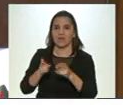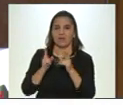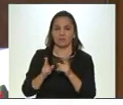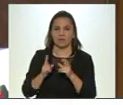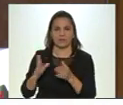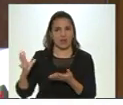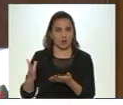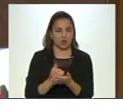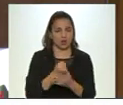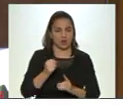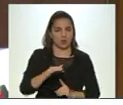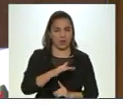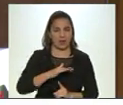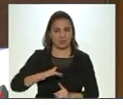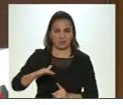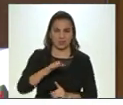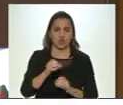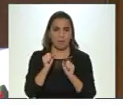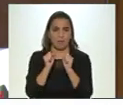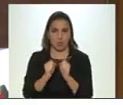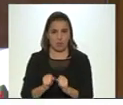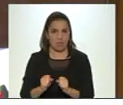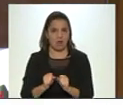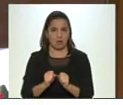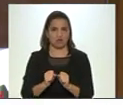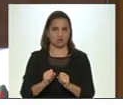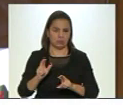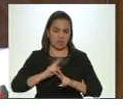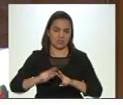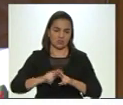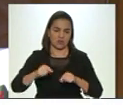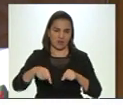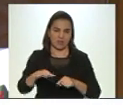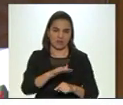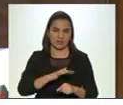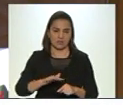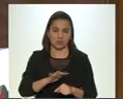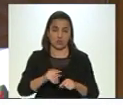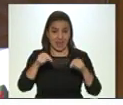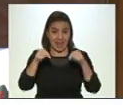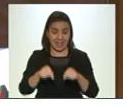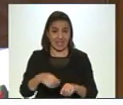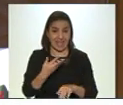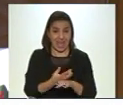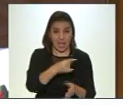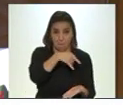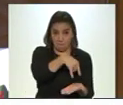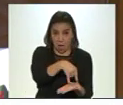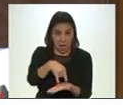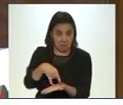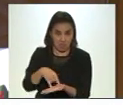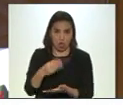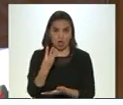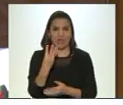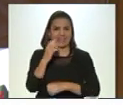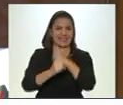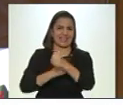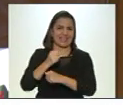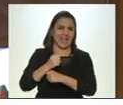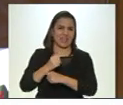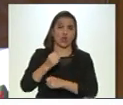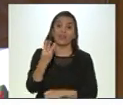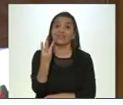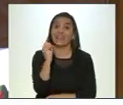una situación en la cual podamos salir adelante de esta situación. Hay aquí parlamentarios que llevan 30 años en este